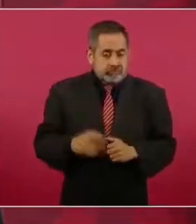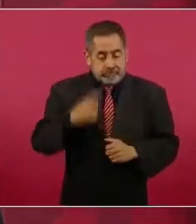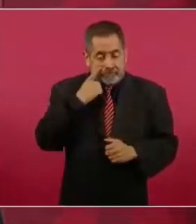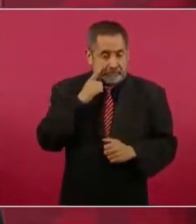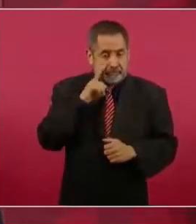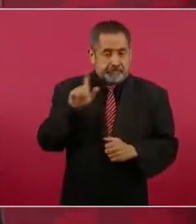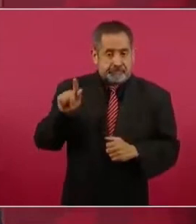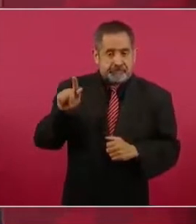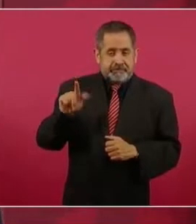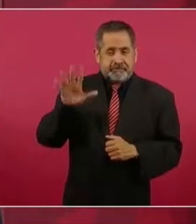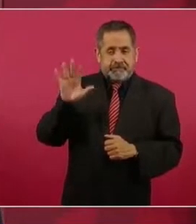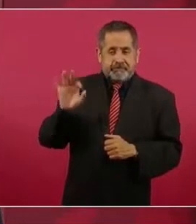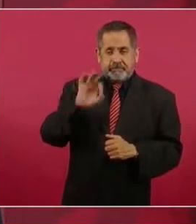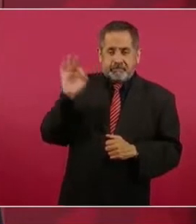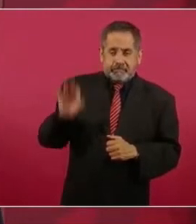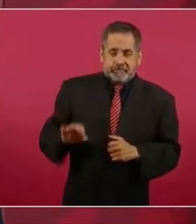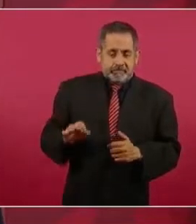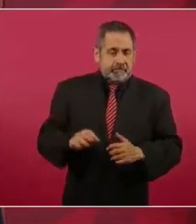75%.